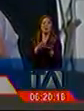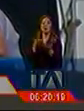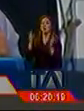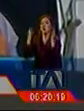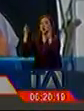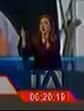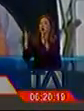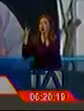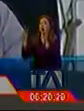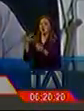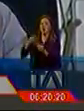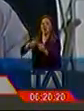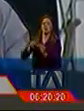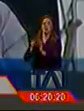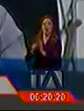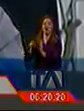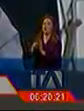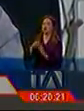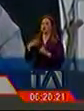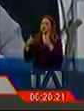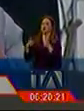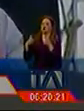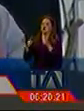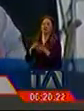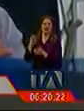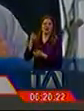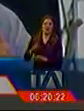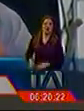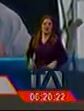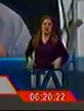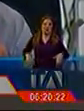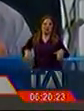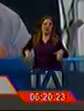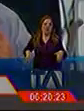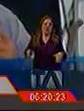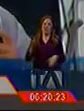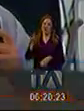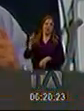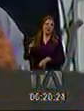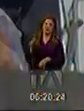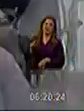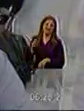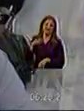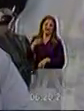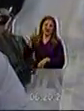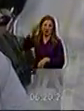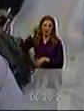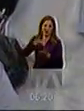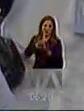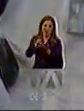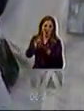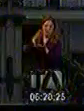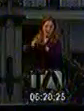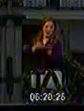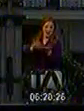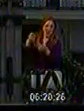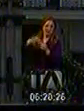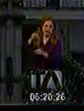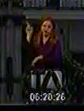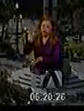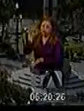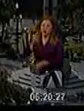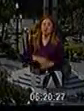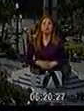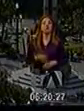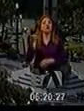enriquecer más a los ricos. Los ricos no necesitan subsidios. Moreno insistió en sus críticas al manejo